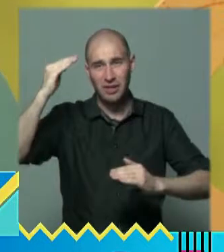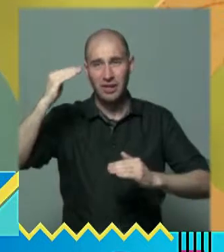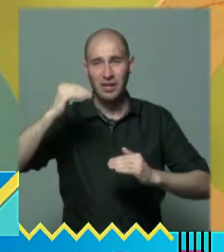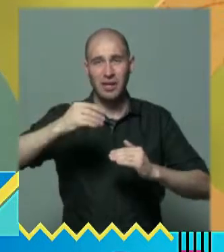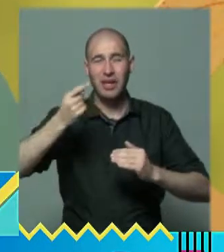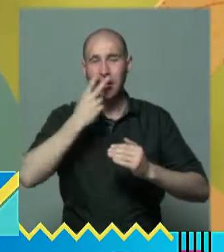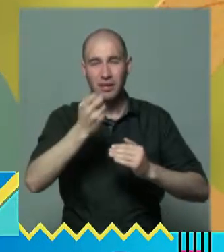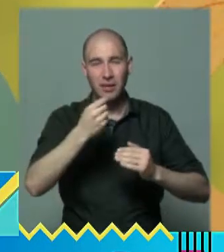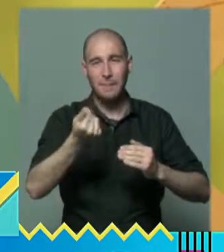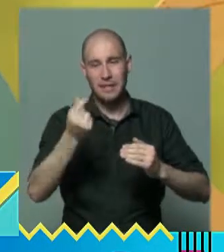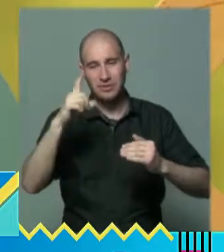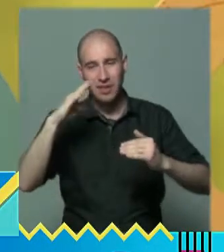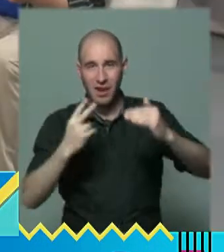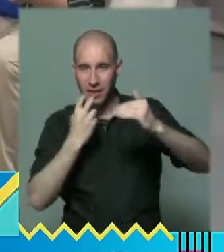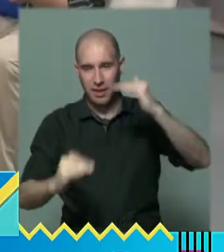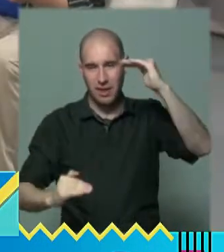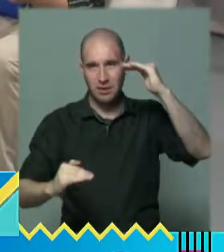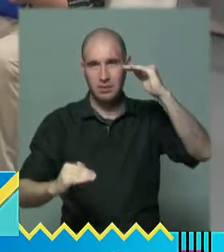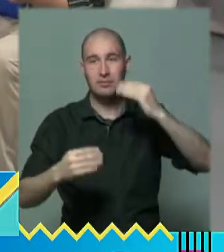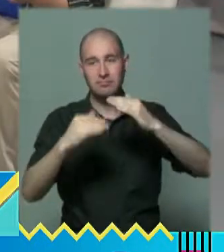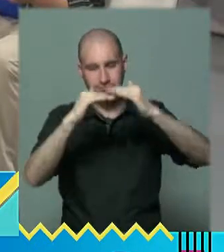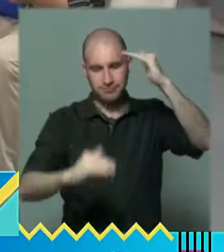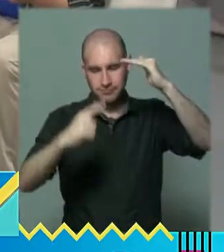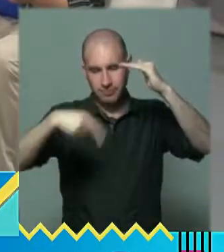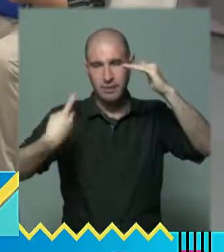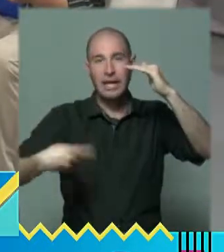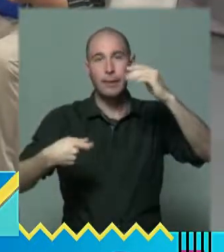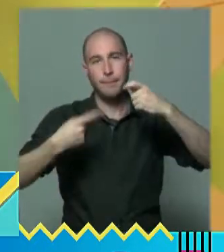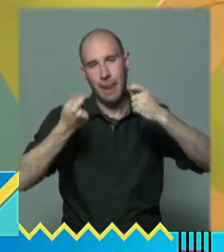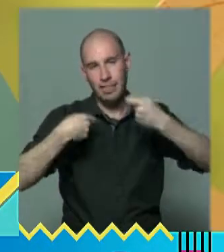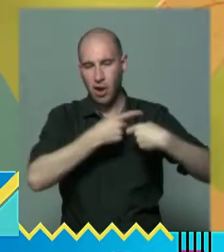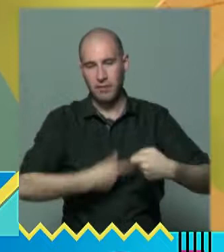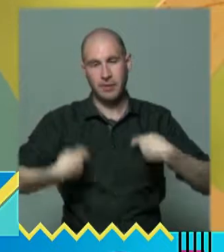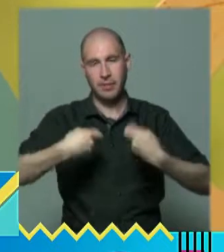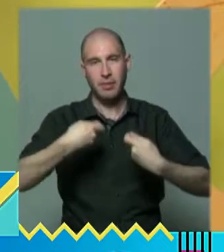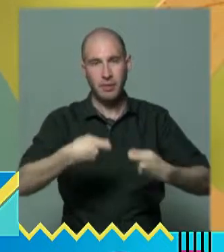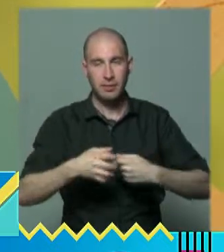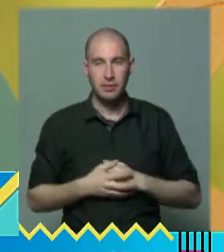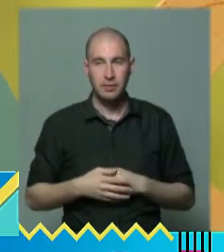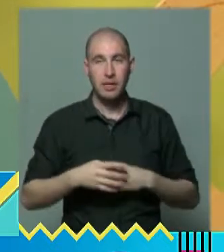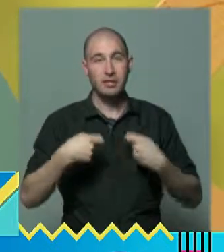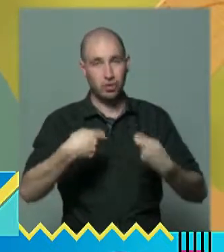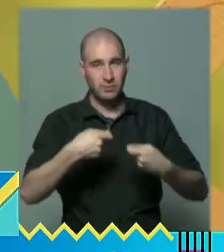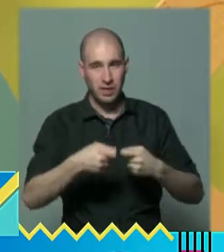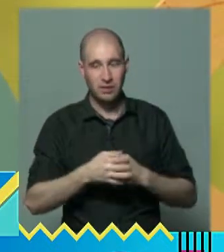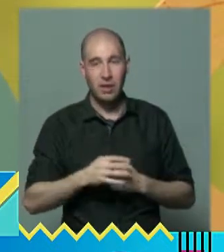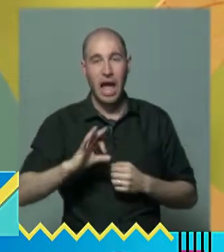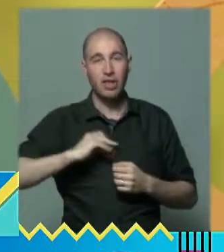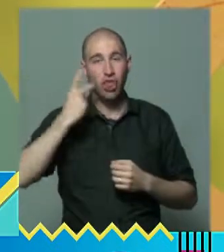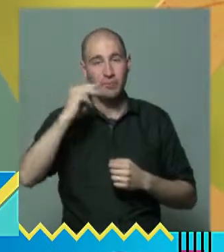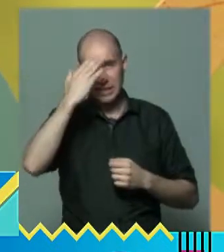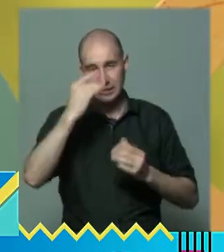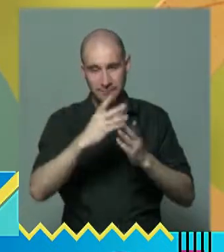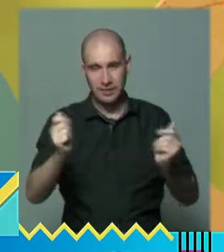de la generación y el precio de la energía. ¿Cómo se llenaba eso? Con subsidio. Ese subsidio, a fines del